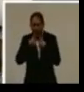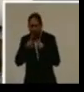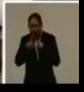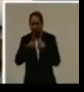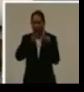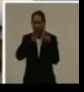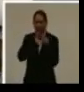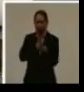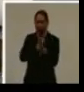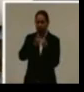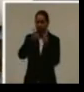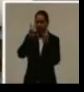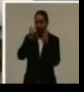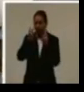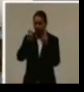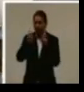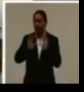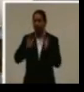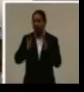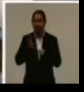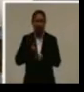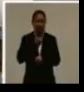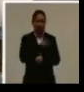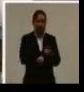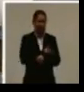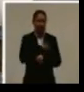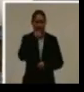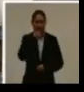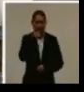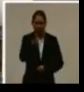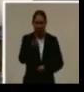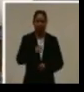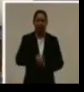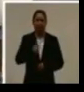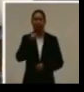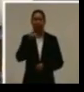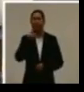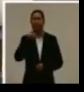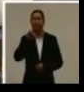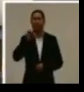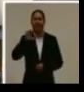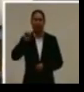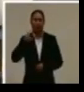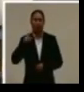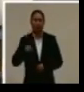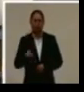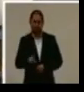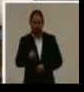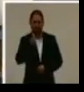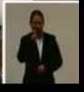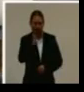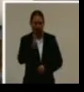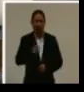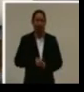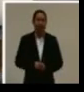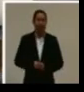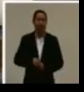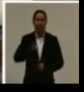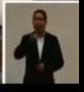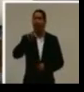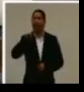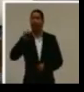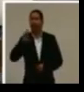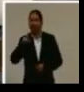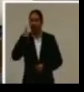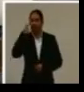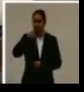este tema. Ya lo hemos hecho en temas anteriores, como bien lo mencionó, como el tema de Panteló, que además fue una denuncia histórica en el IEPC. Es